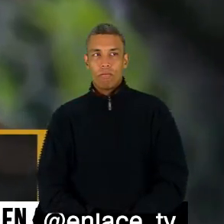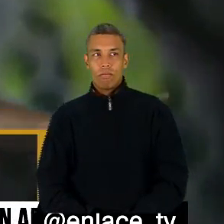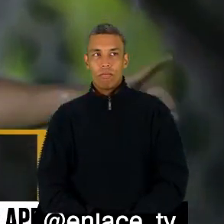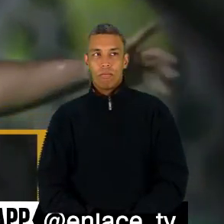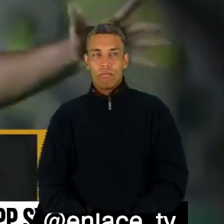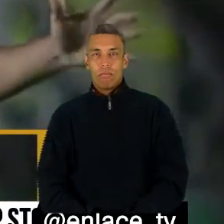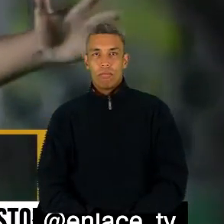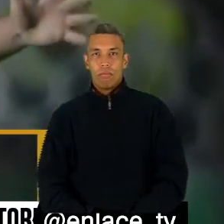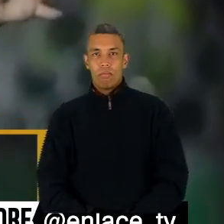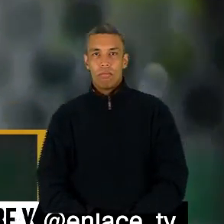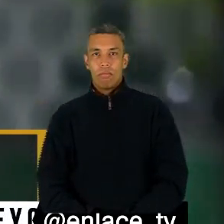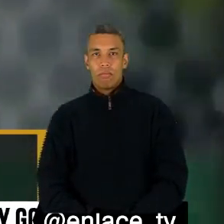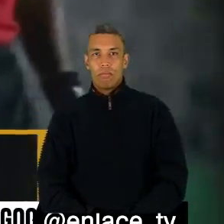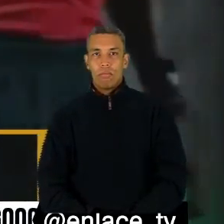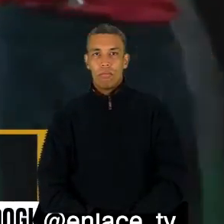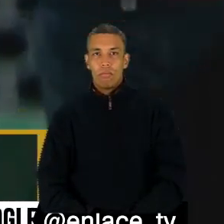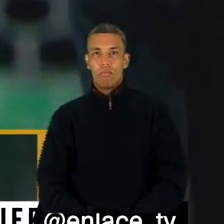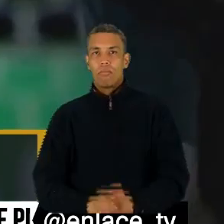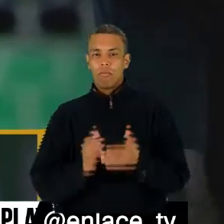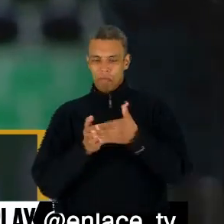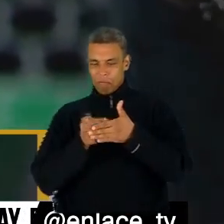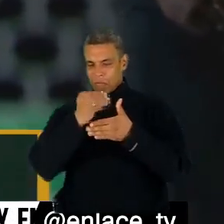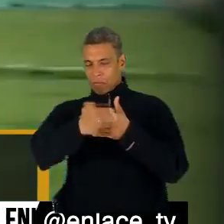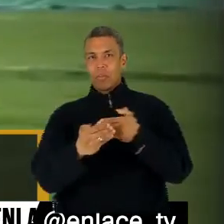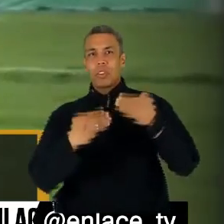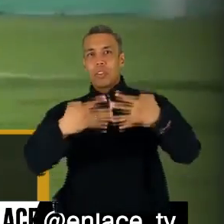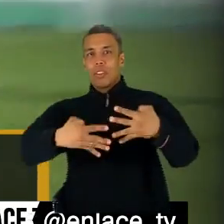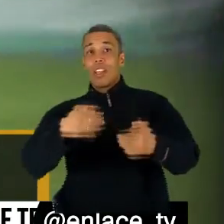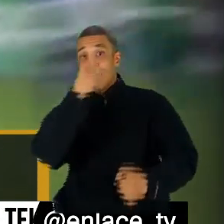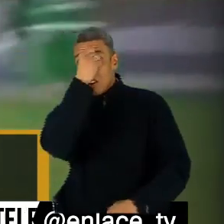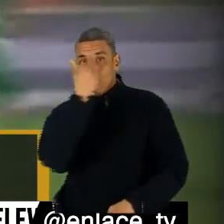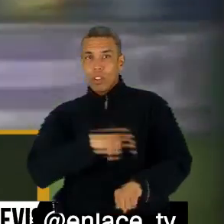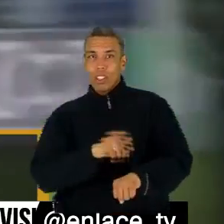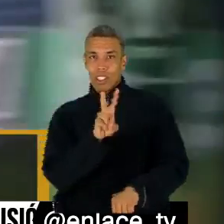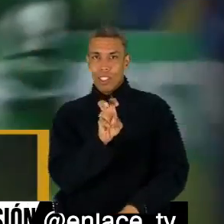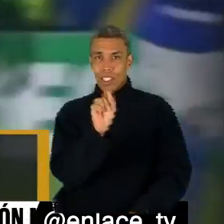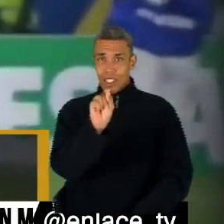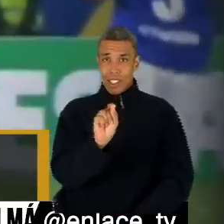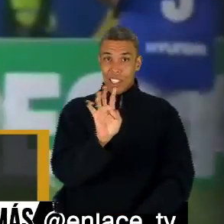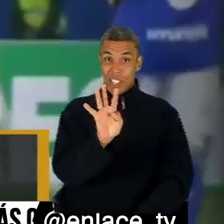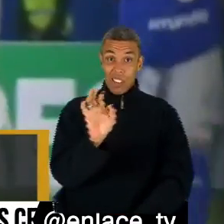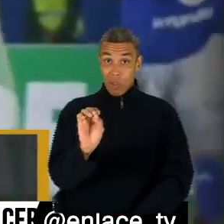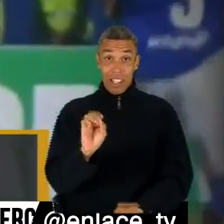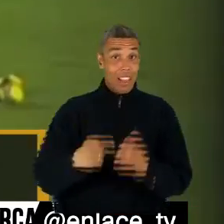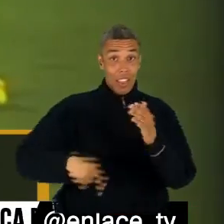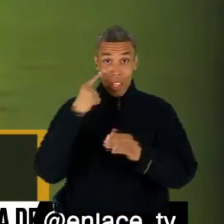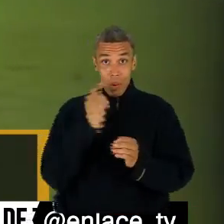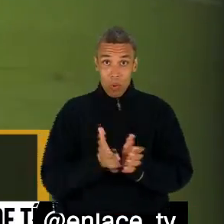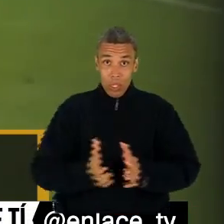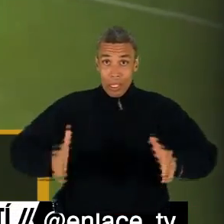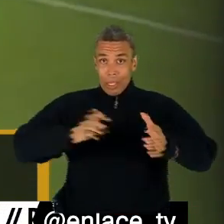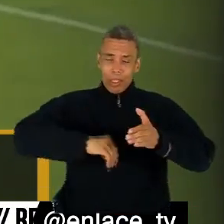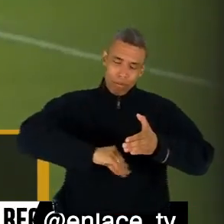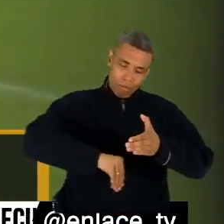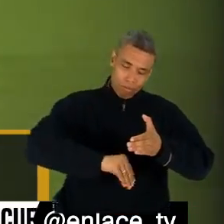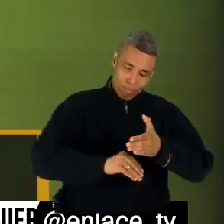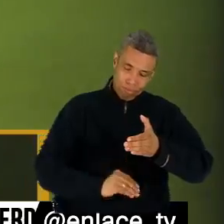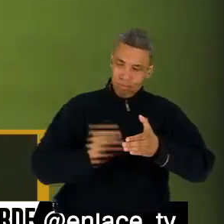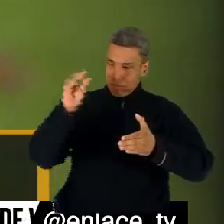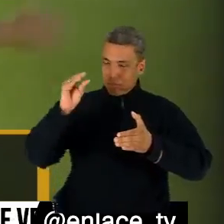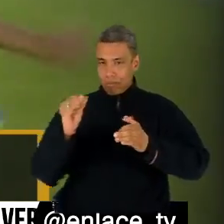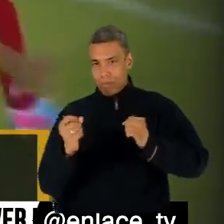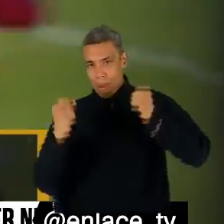El sorteo de los cuartos de final se llevará a cabo el domingo a las 7 y 40 de la noche después de conocerse los 8 clasificados a dicha fase. Los